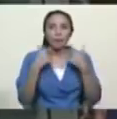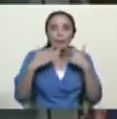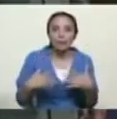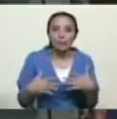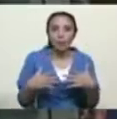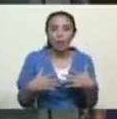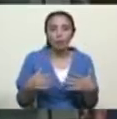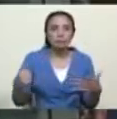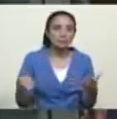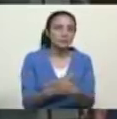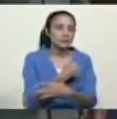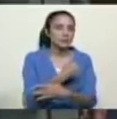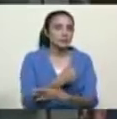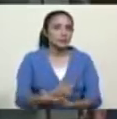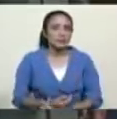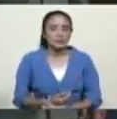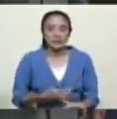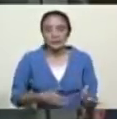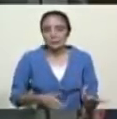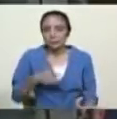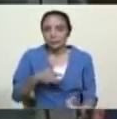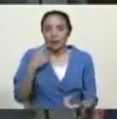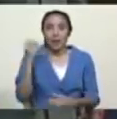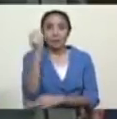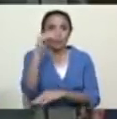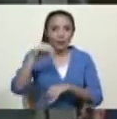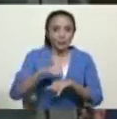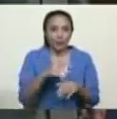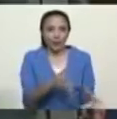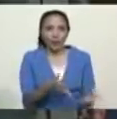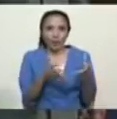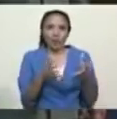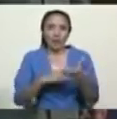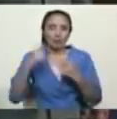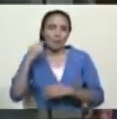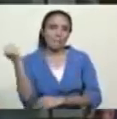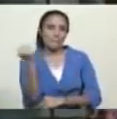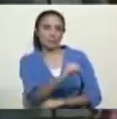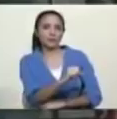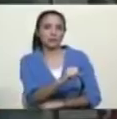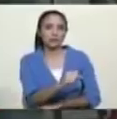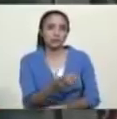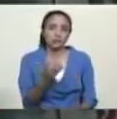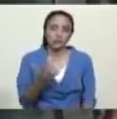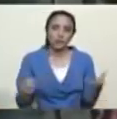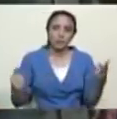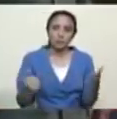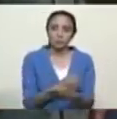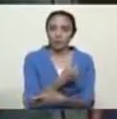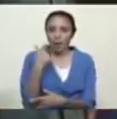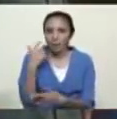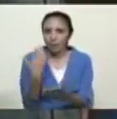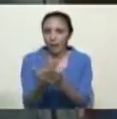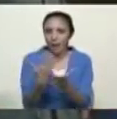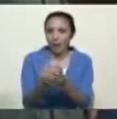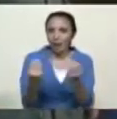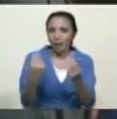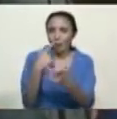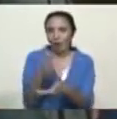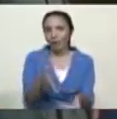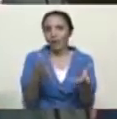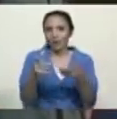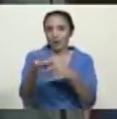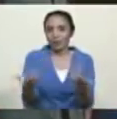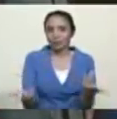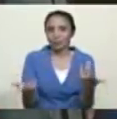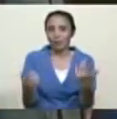Nos indignó que nos ganaran las elecciones de la Asamblea Nacional. Y vean dónde están ahorita por ellos haber ganado esas